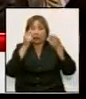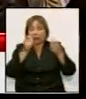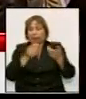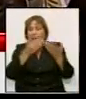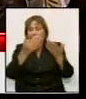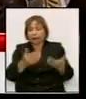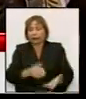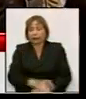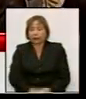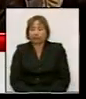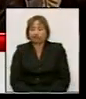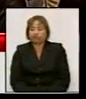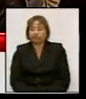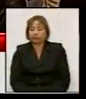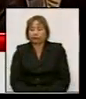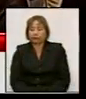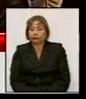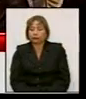póstumo.